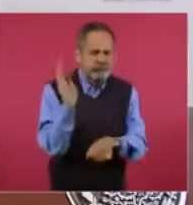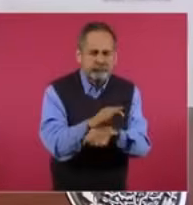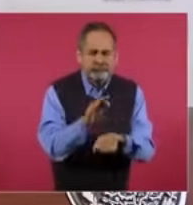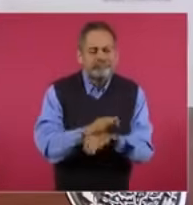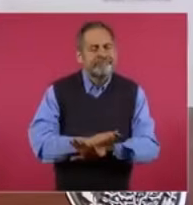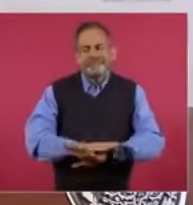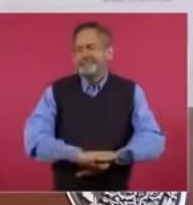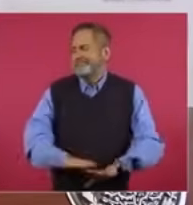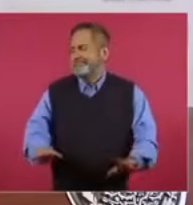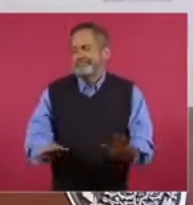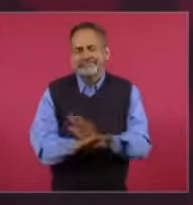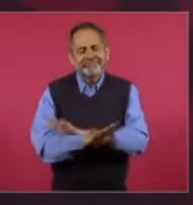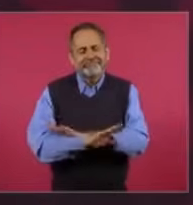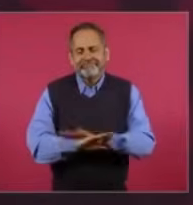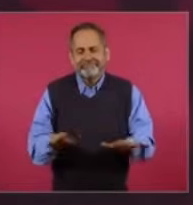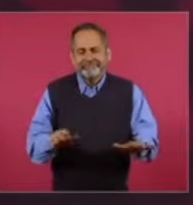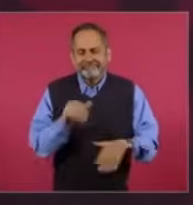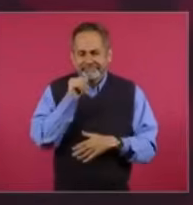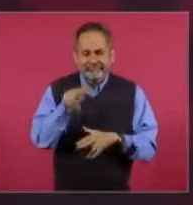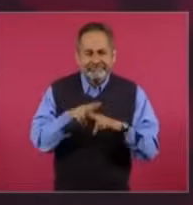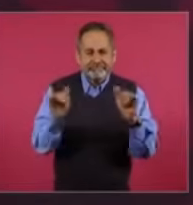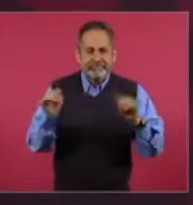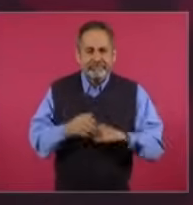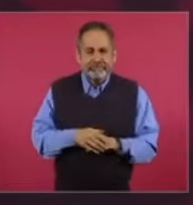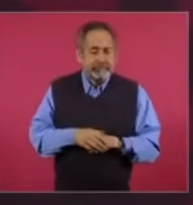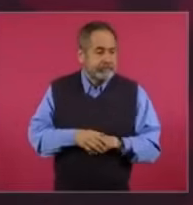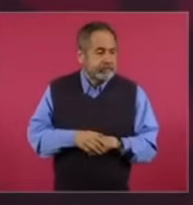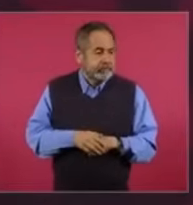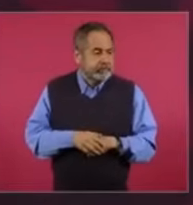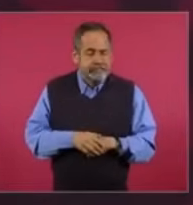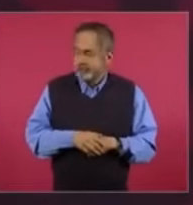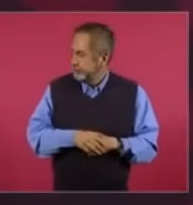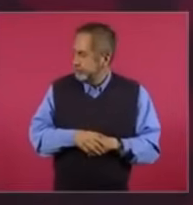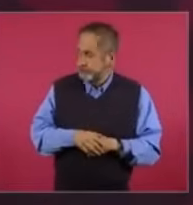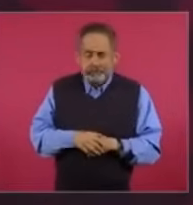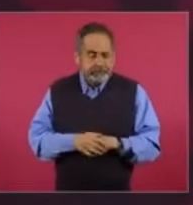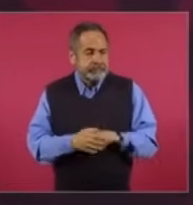Ya no se entregan obras